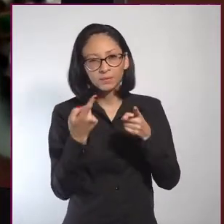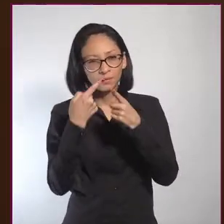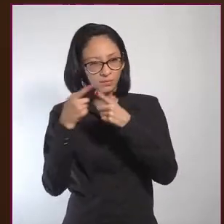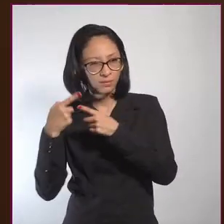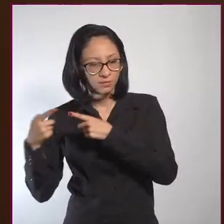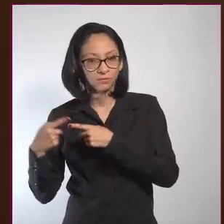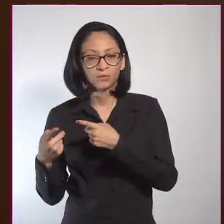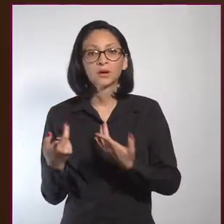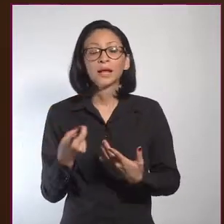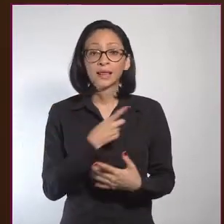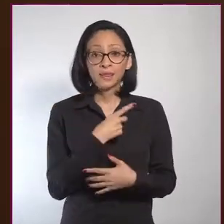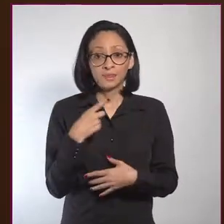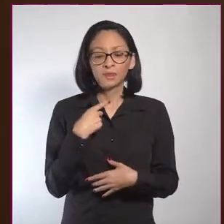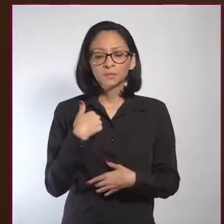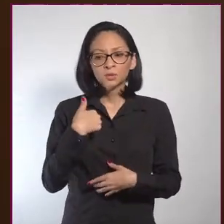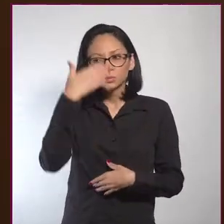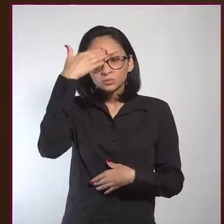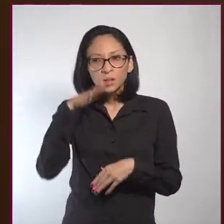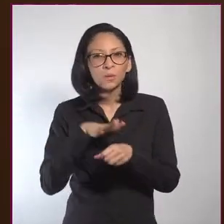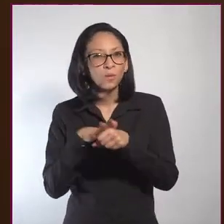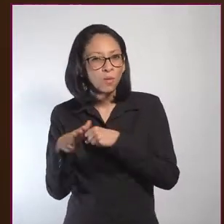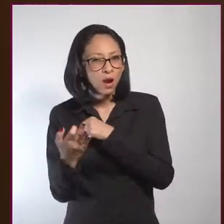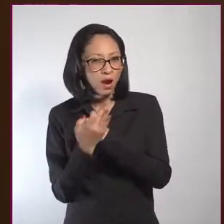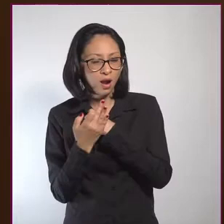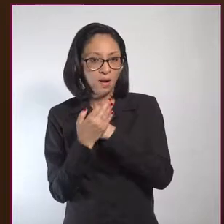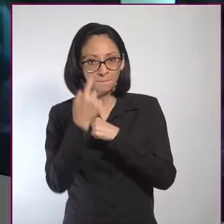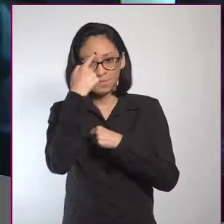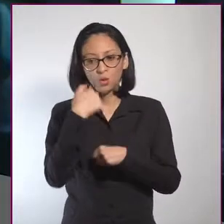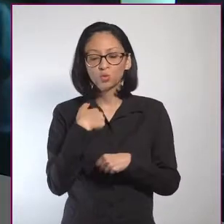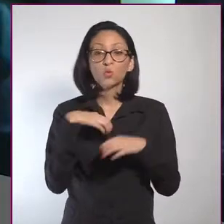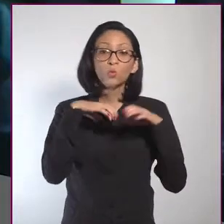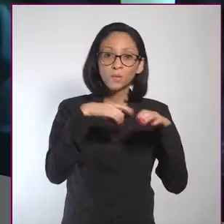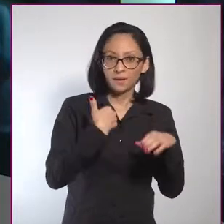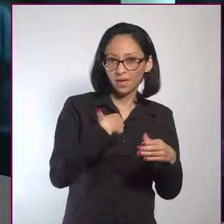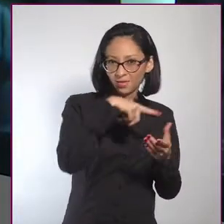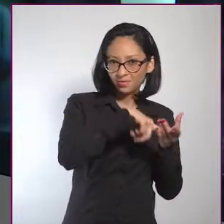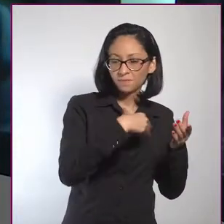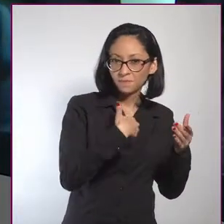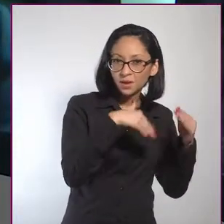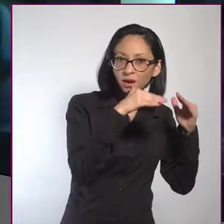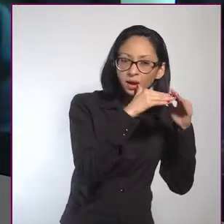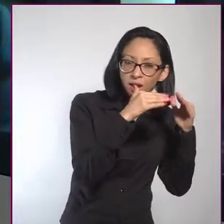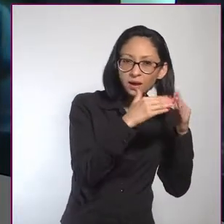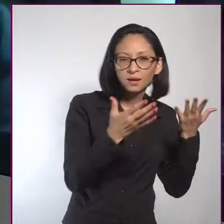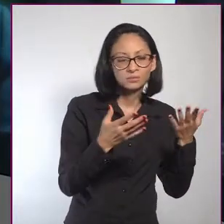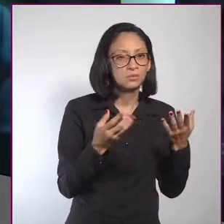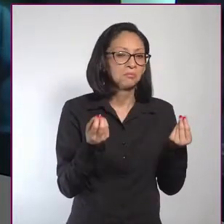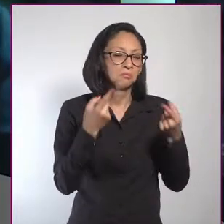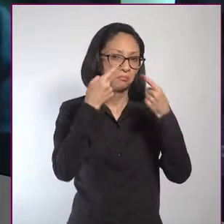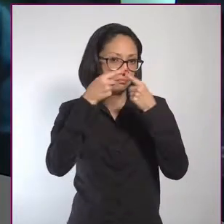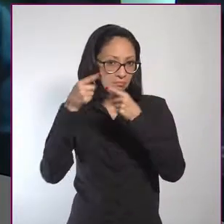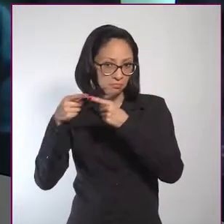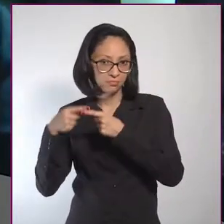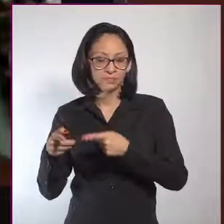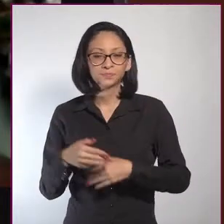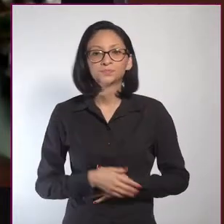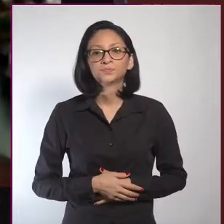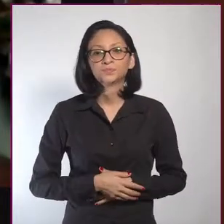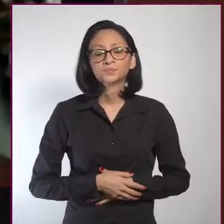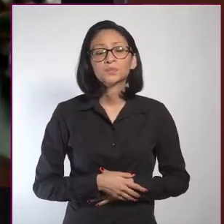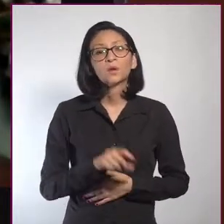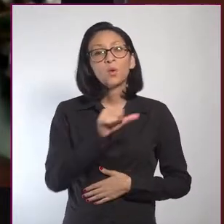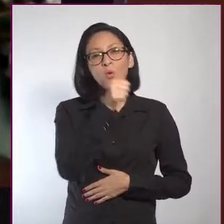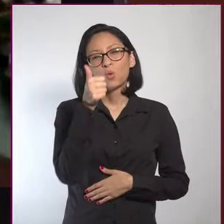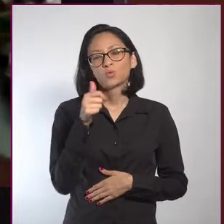pies, a saber qué mediciones tiene que hacer en casa o yendo al laboratorio por lo menos una vez al año.